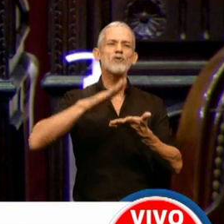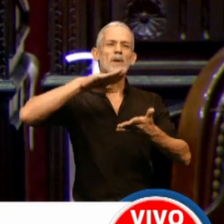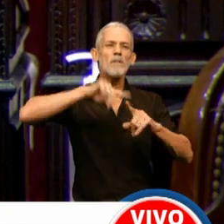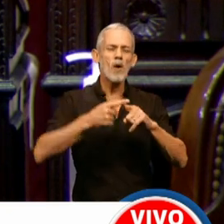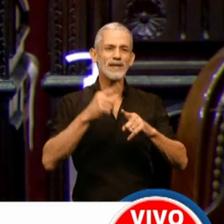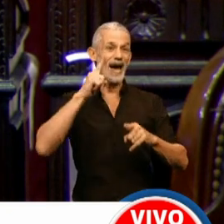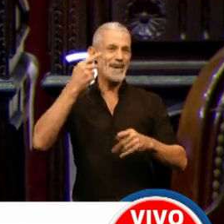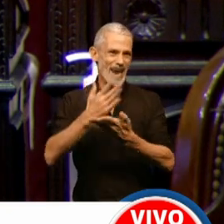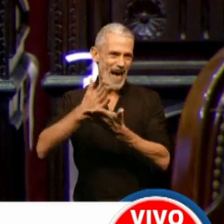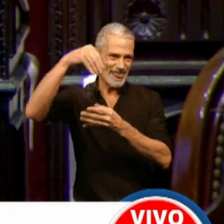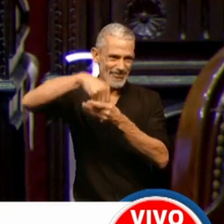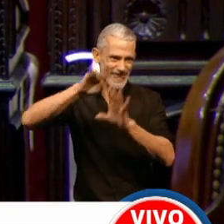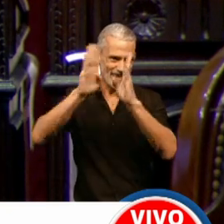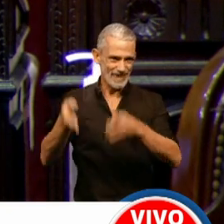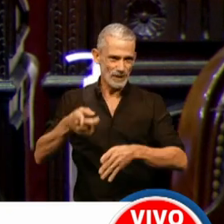del inadi